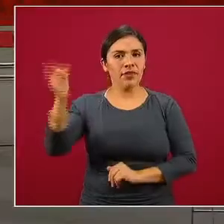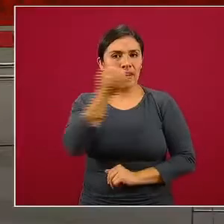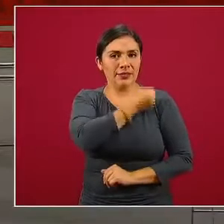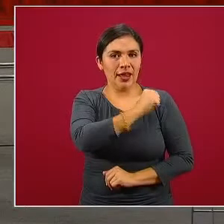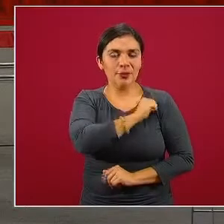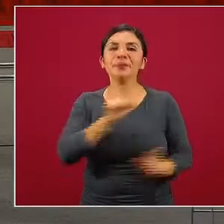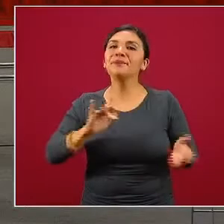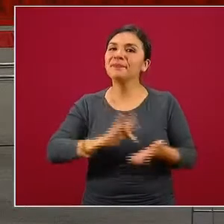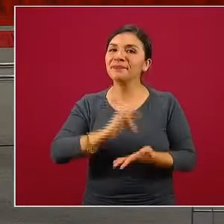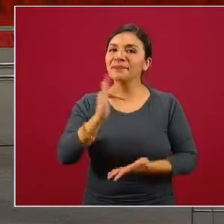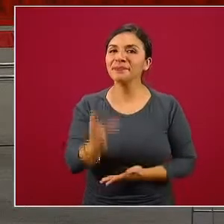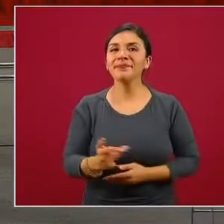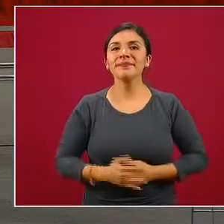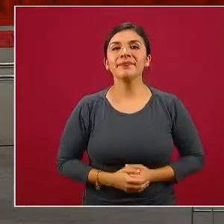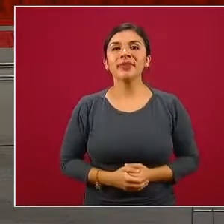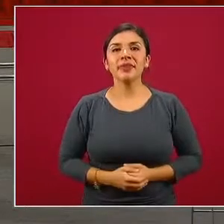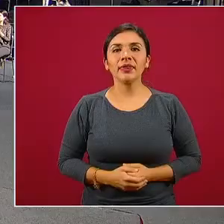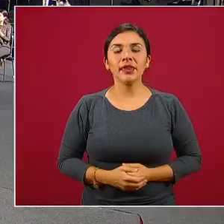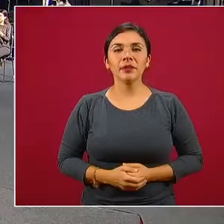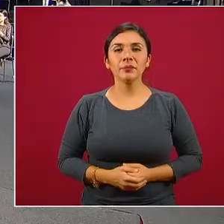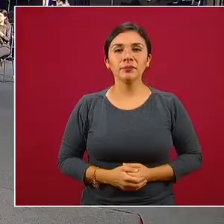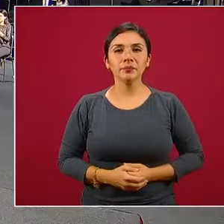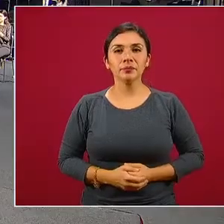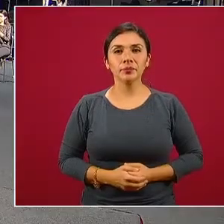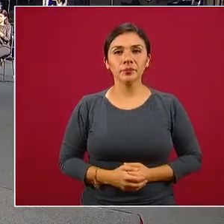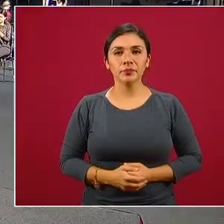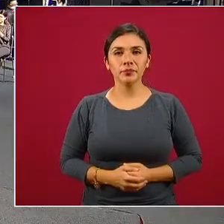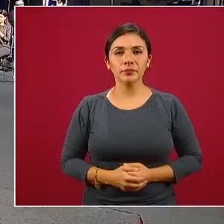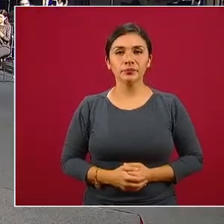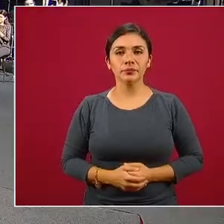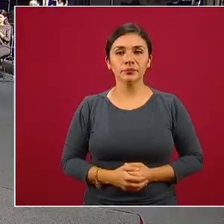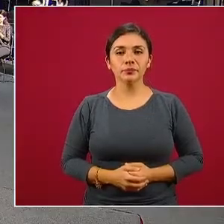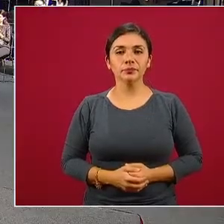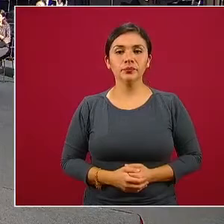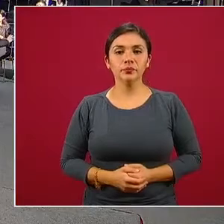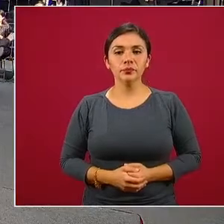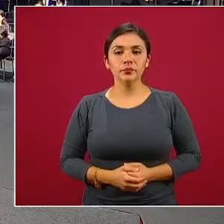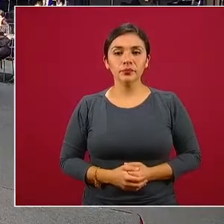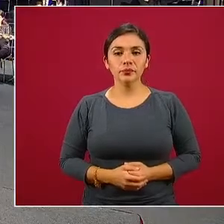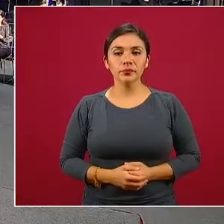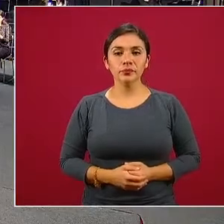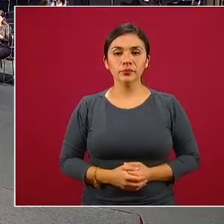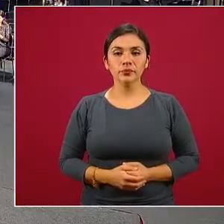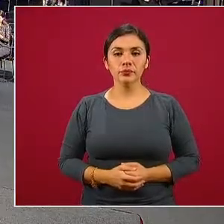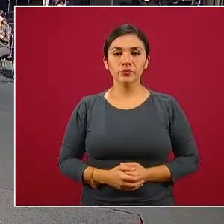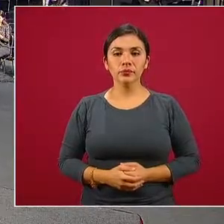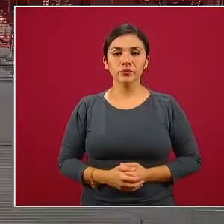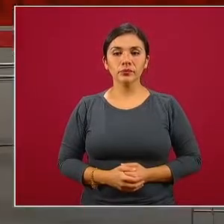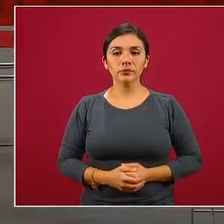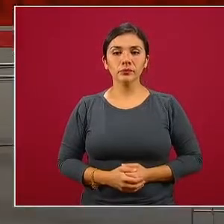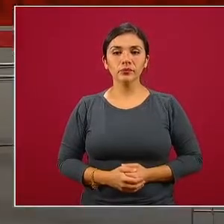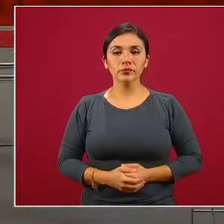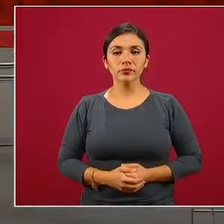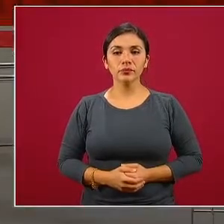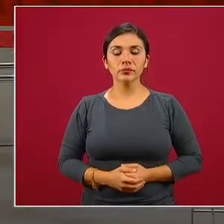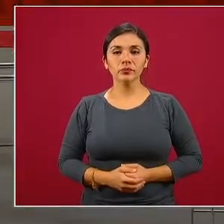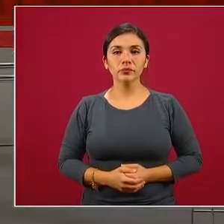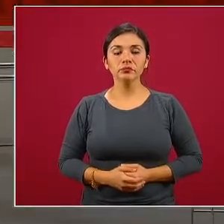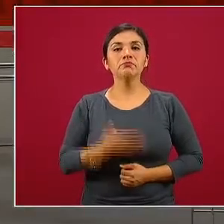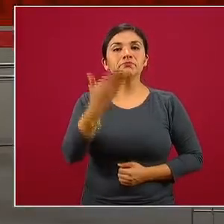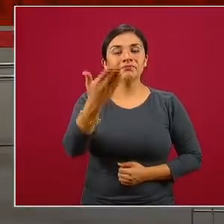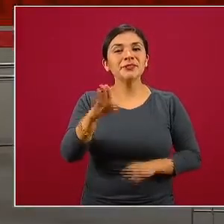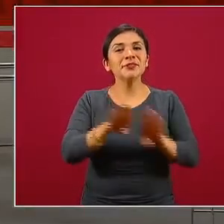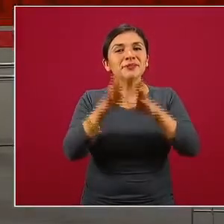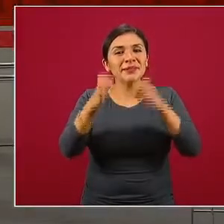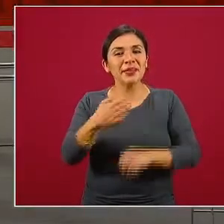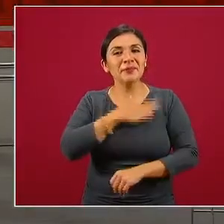Muchas gracias, Bianca. Carlos, por favor. Y usted. Y luego usted. Doctor Gatell, ¿cómo